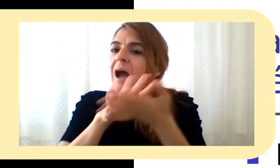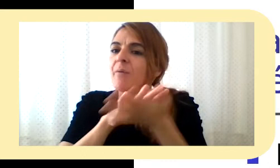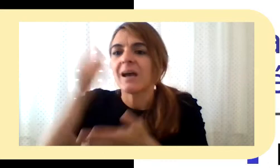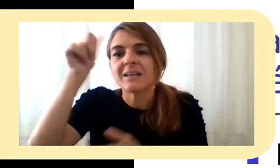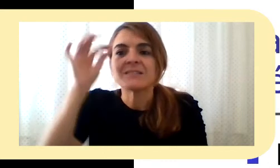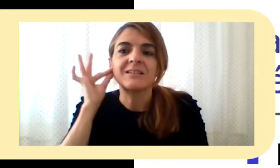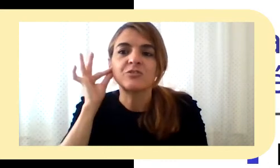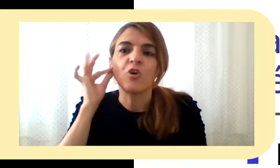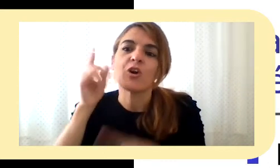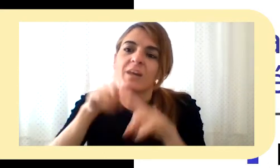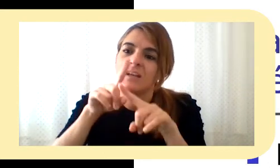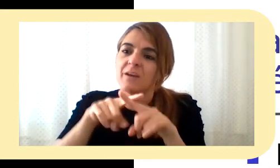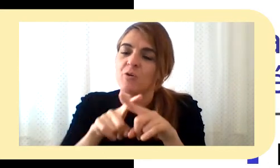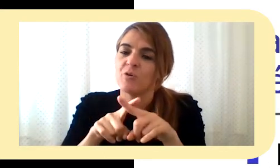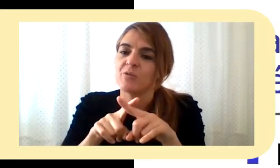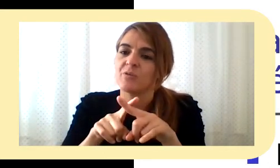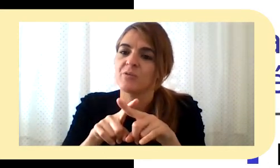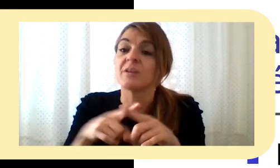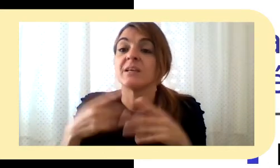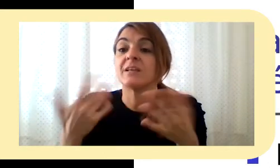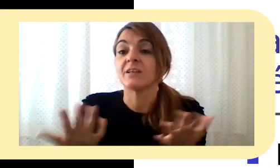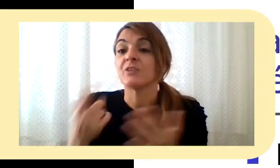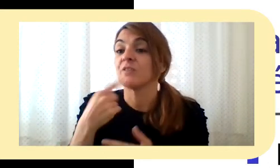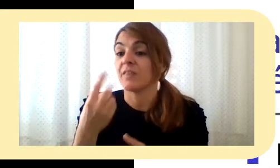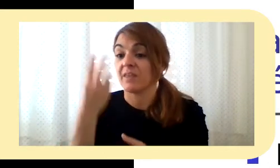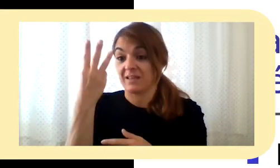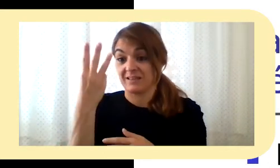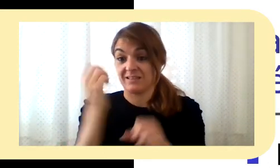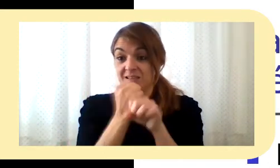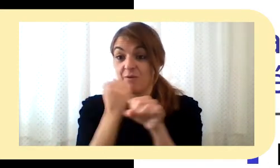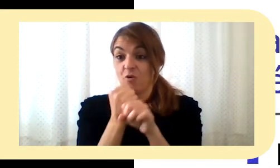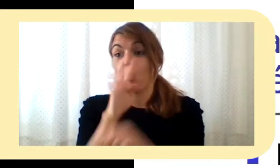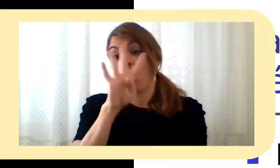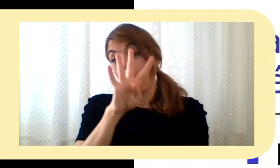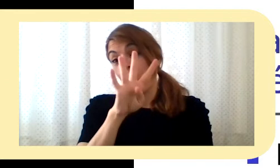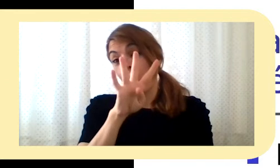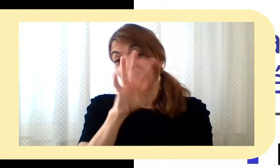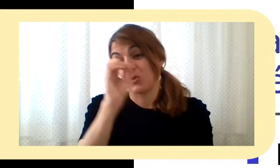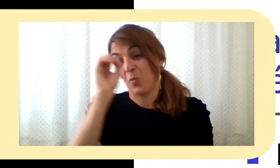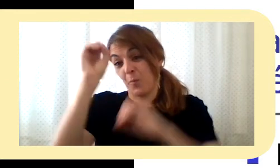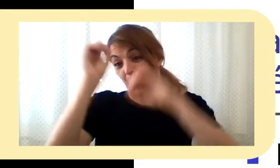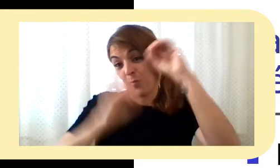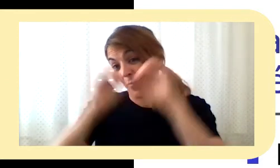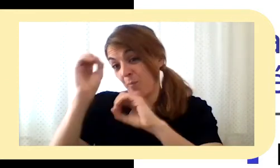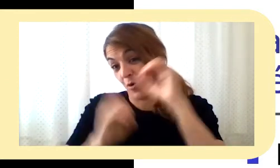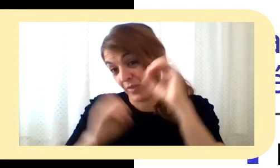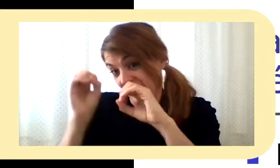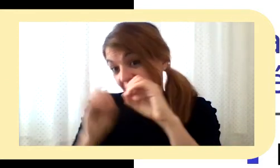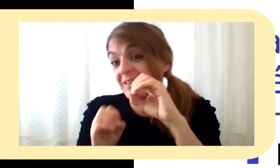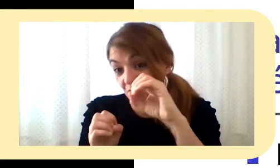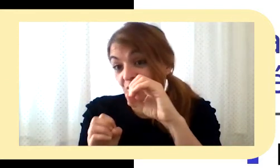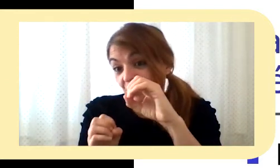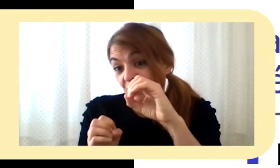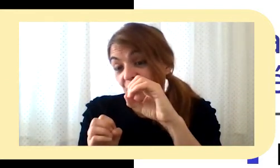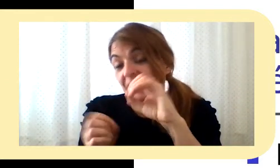103 trabajos, el 4%, que son 4% de los 2.400 que son ensayos, hacen